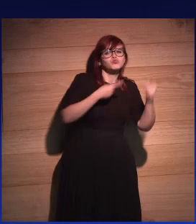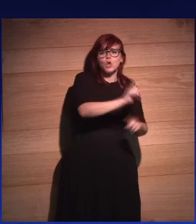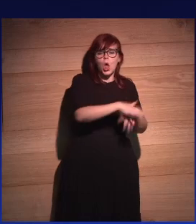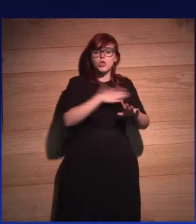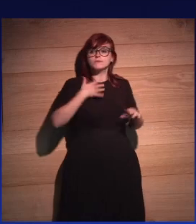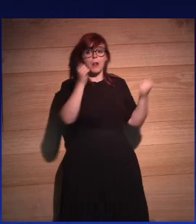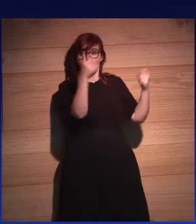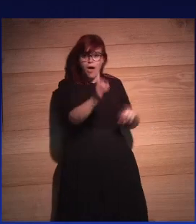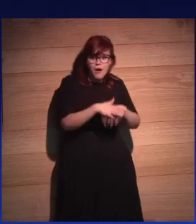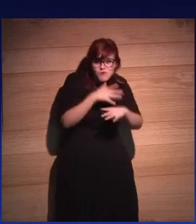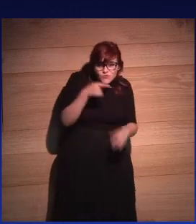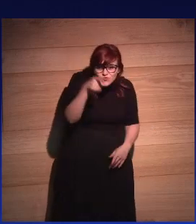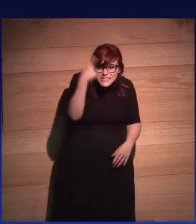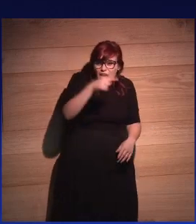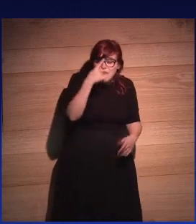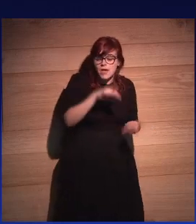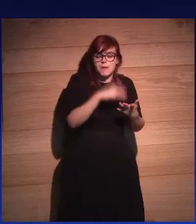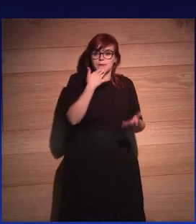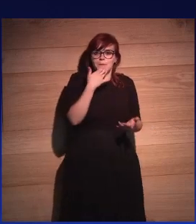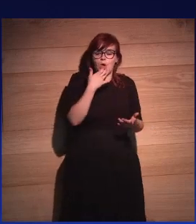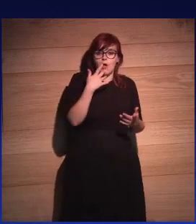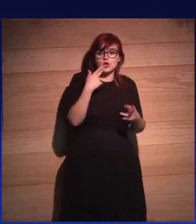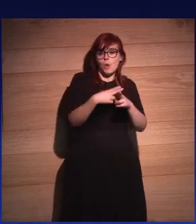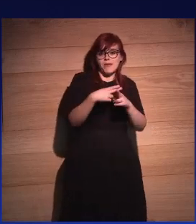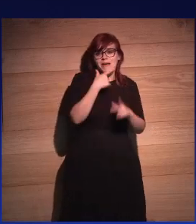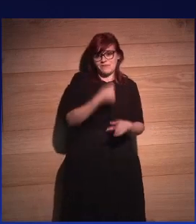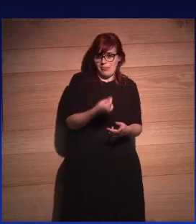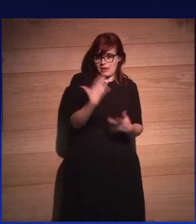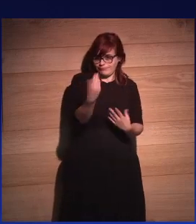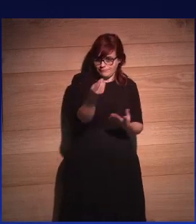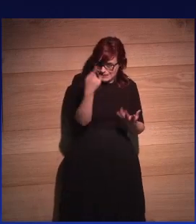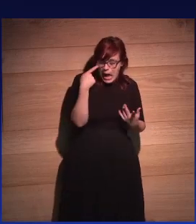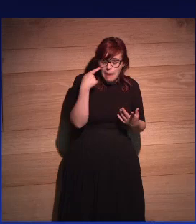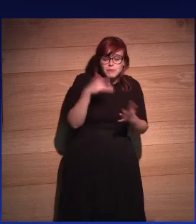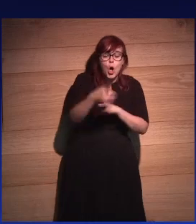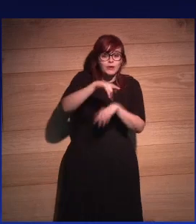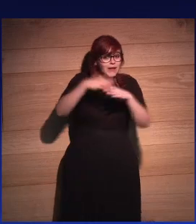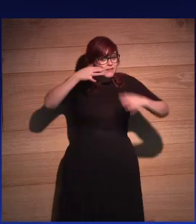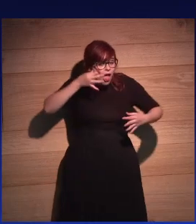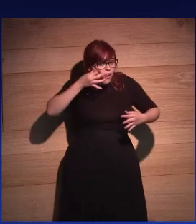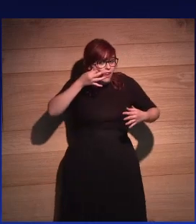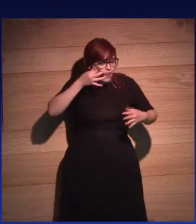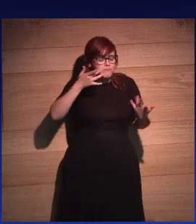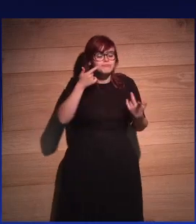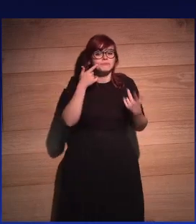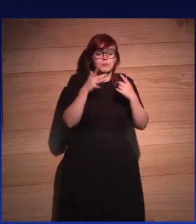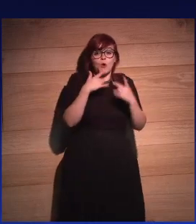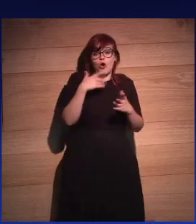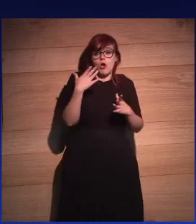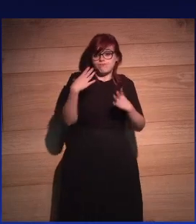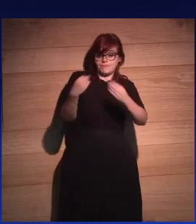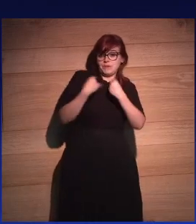yo estoy a salvo, digo yo, no, pero tú no sabes. Voy a poner un ejemplo con nombres, que siempre es más fácil, ¿vale? Y además como es real, luego no me pueden